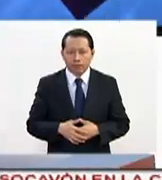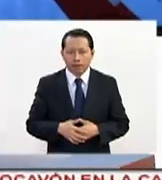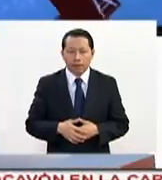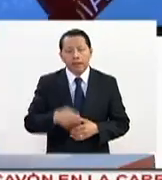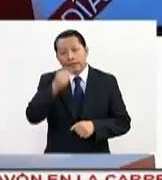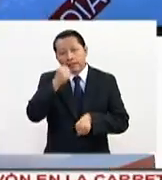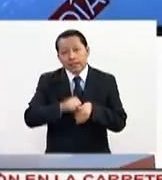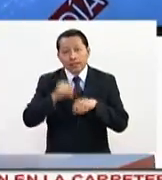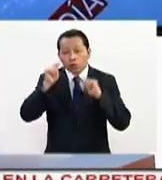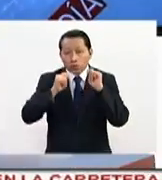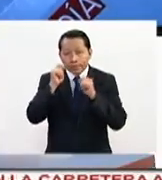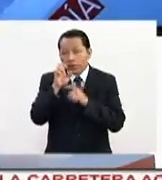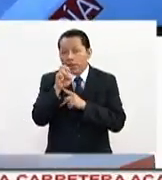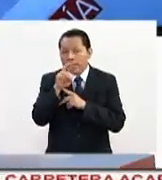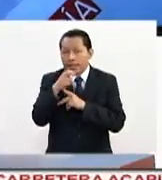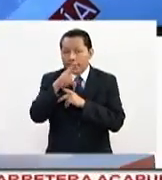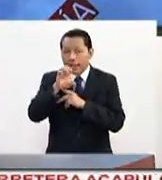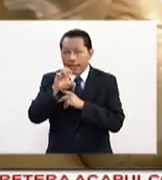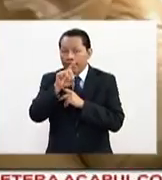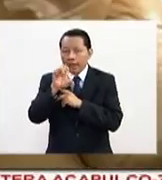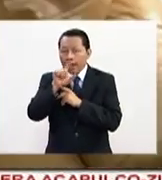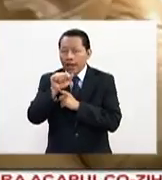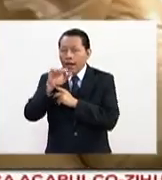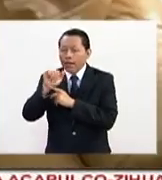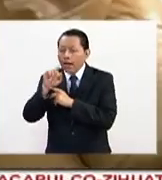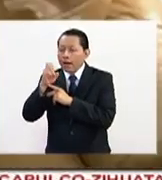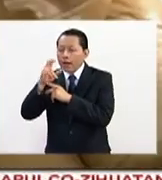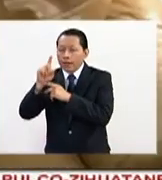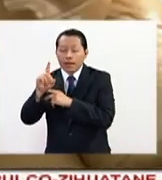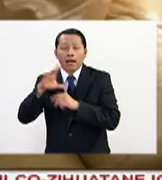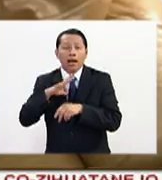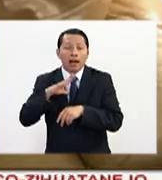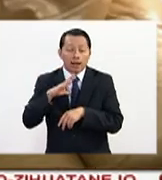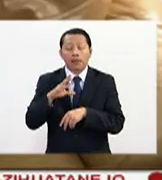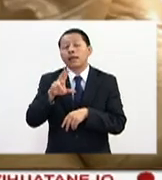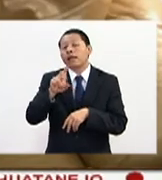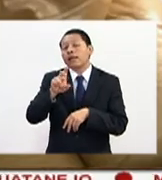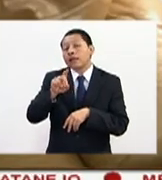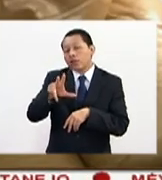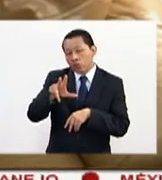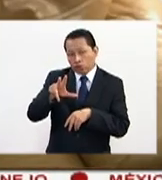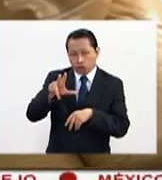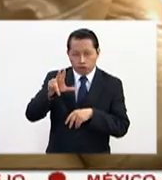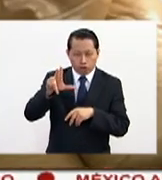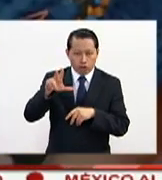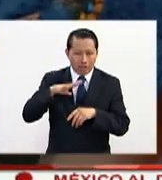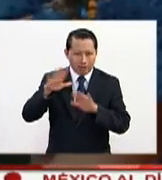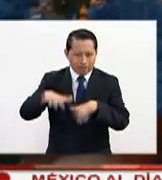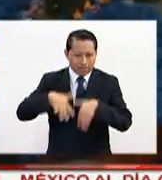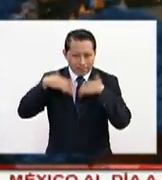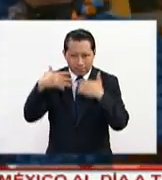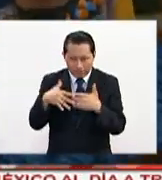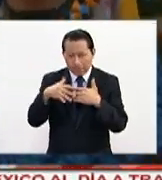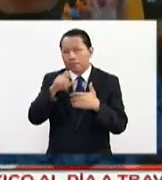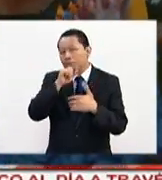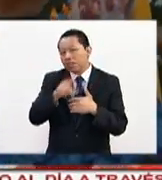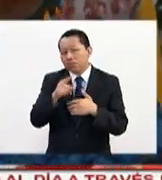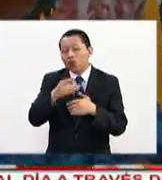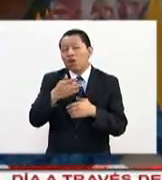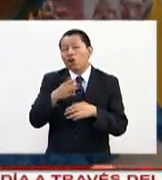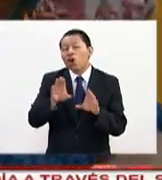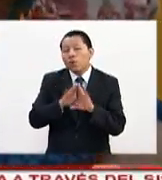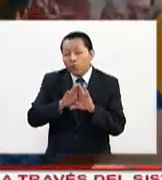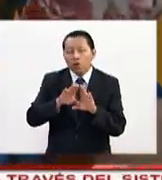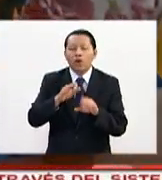El secretario de Turismo, Enrique de la Madrid, asistirá a la 38ª edición del World Travel Market, una de las ferias